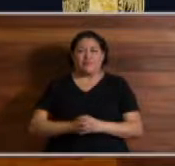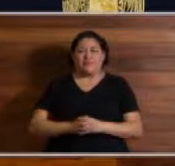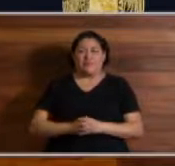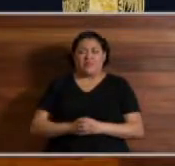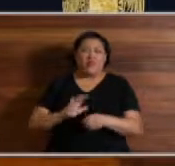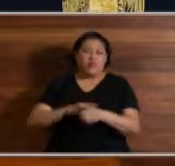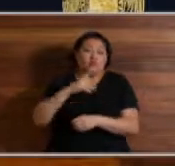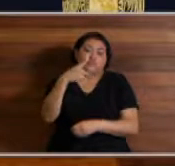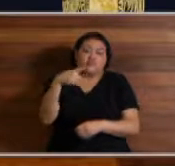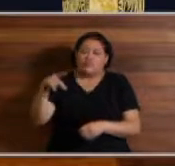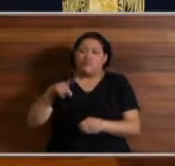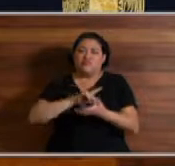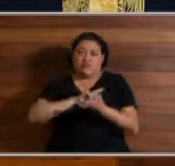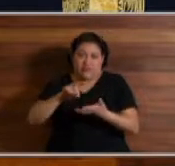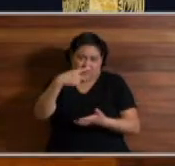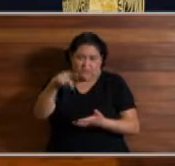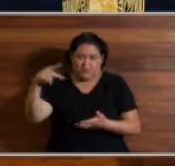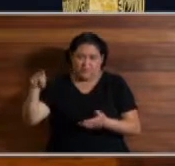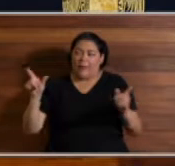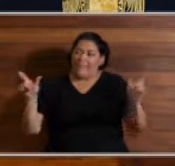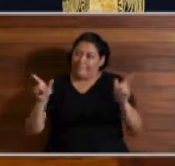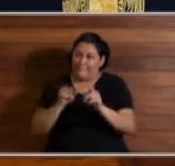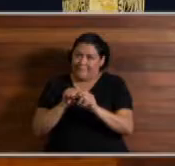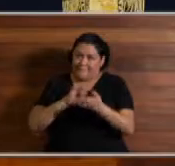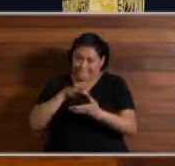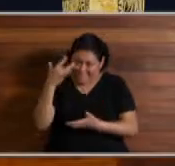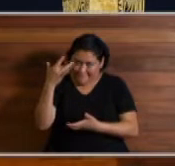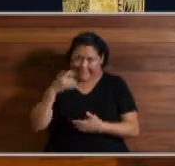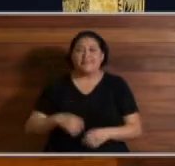propios derechos. Gracias.